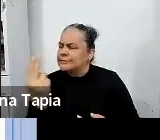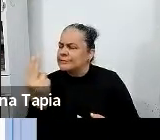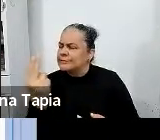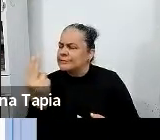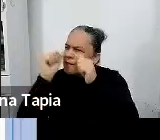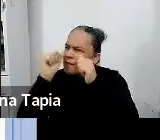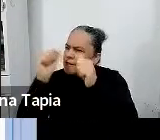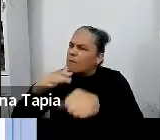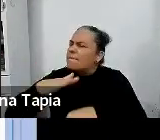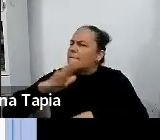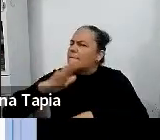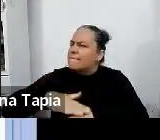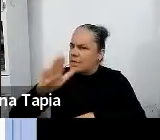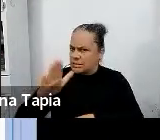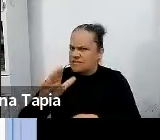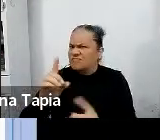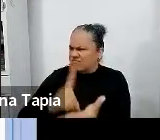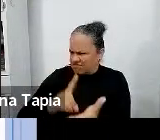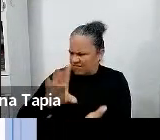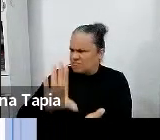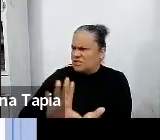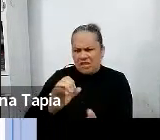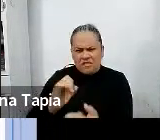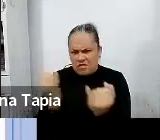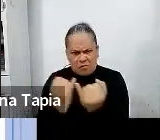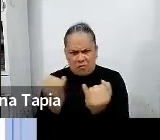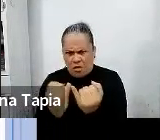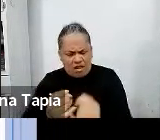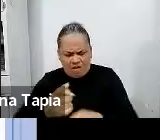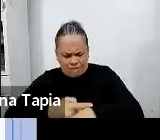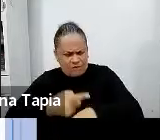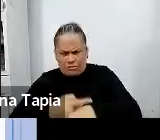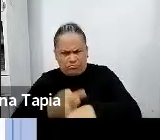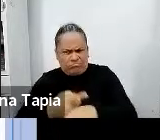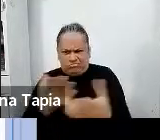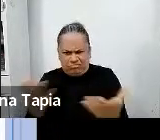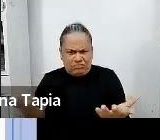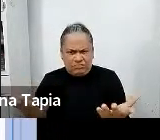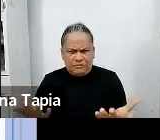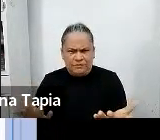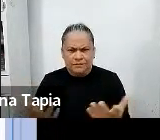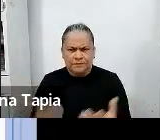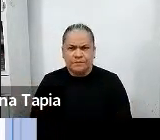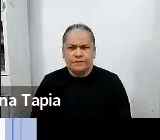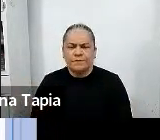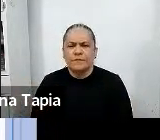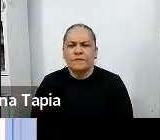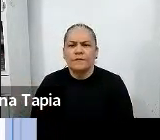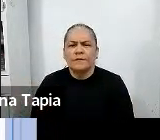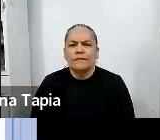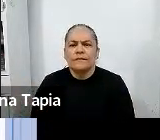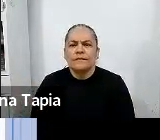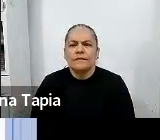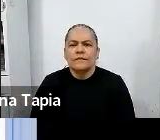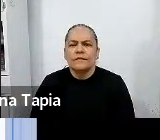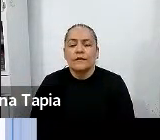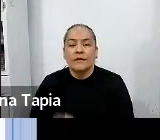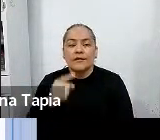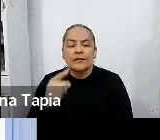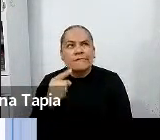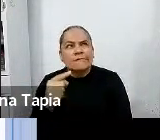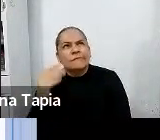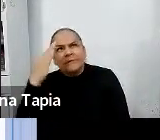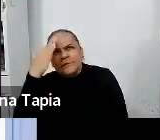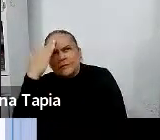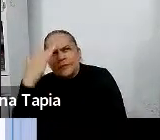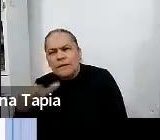las enfermedades, pero sobre todo establecer una escucha activa para saber cuáles son sus